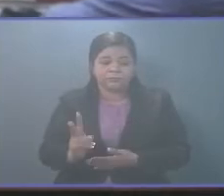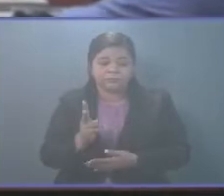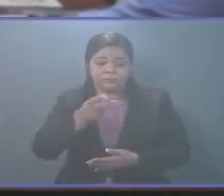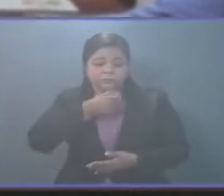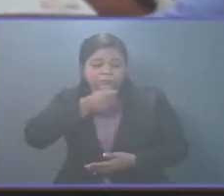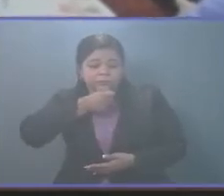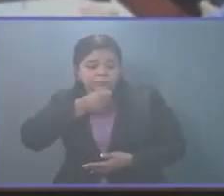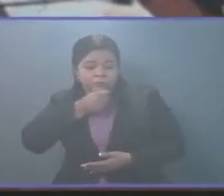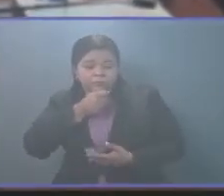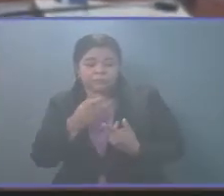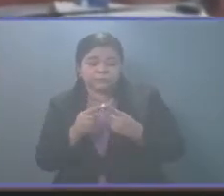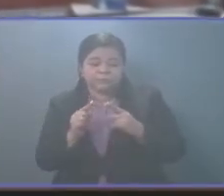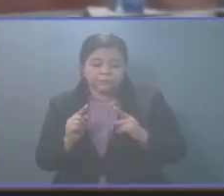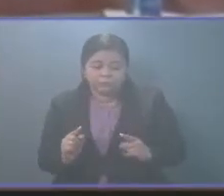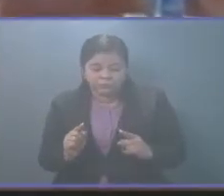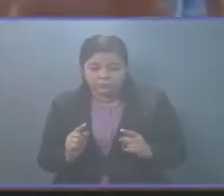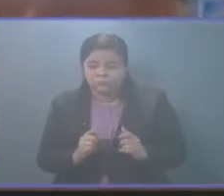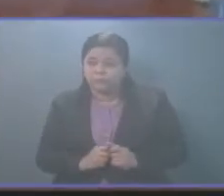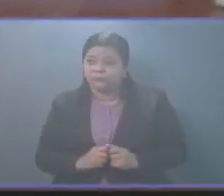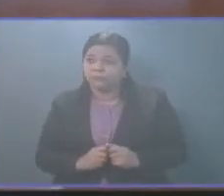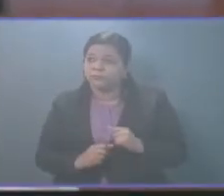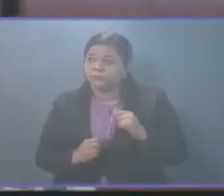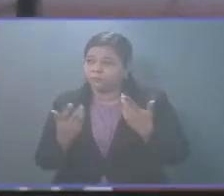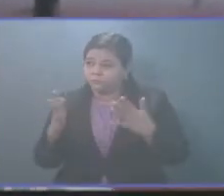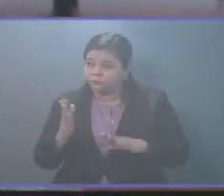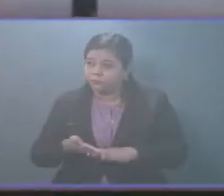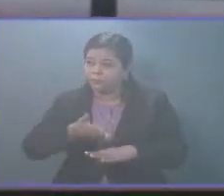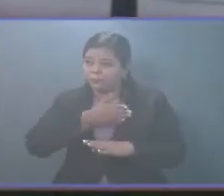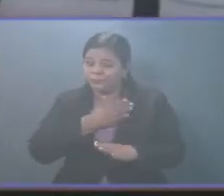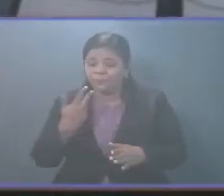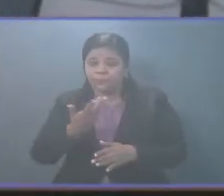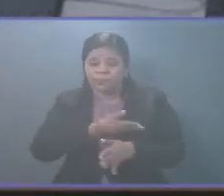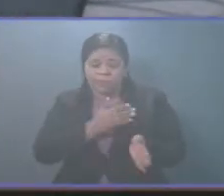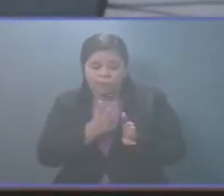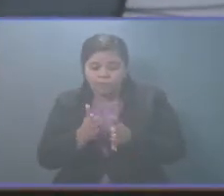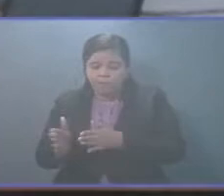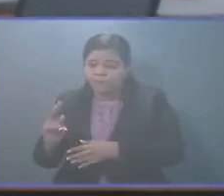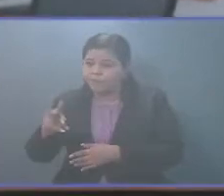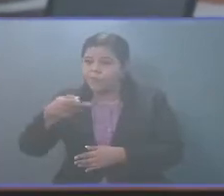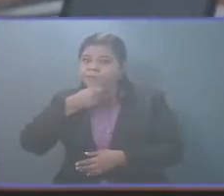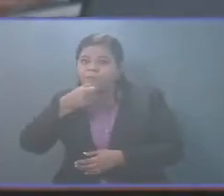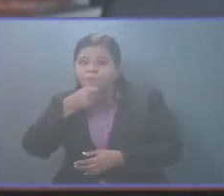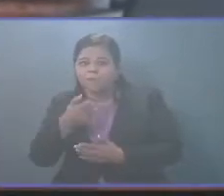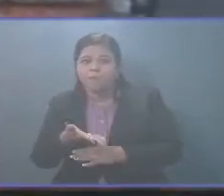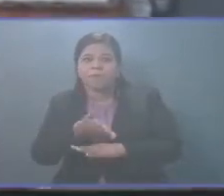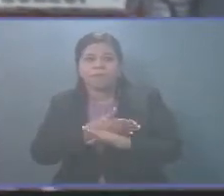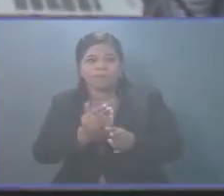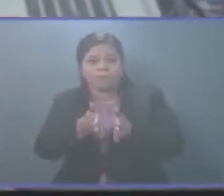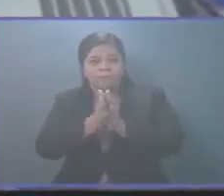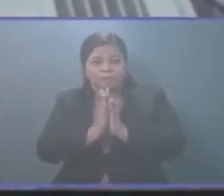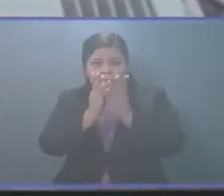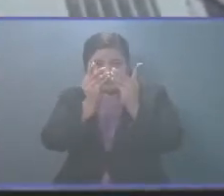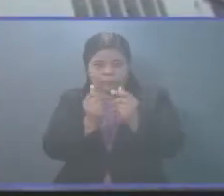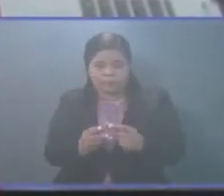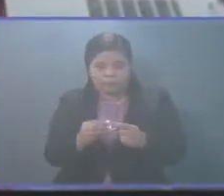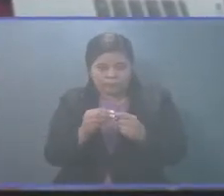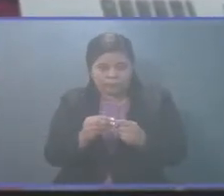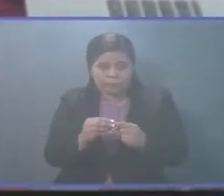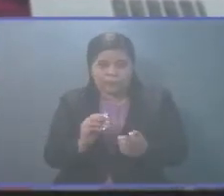porque justamente en el segundo informe, cuando estábamos elaborando el segundo informe, es que solicitamos, por ejemplo, el presupuesto extraordinario,